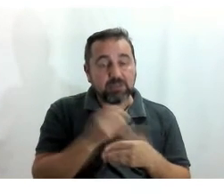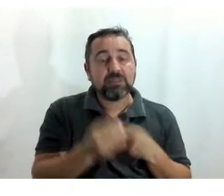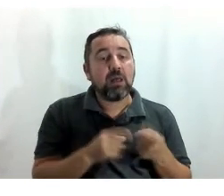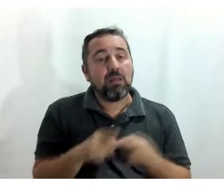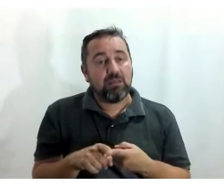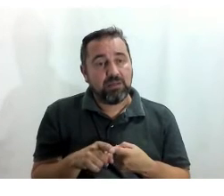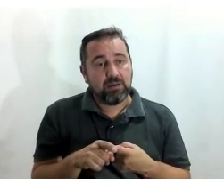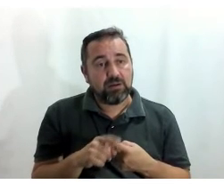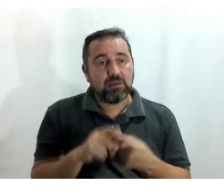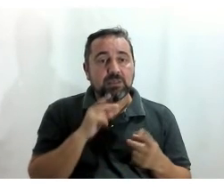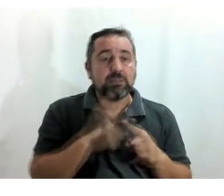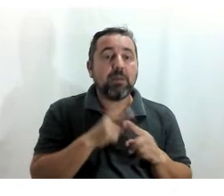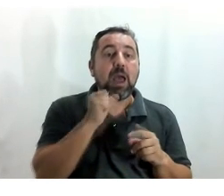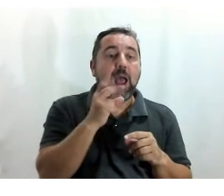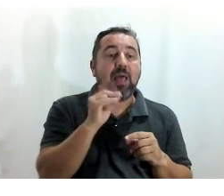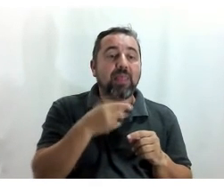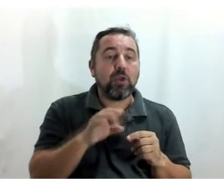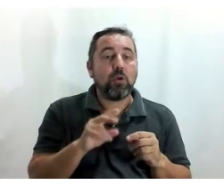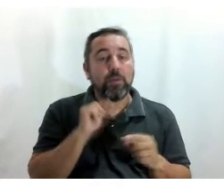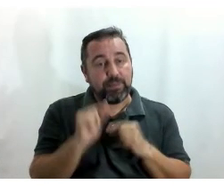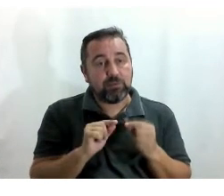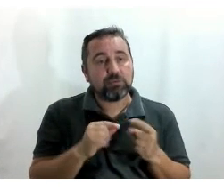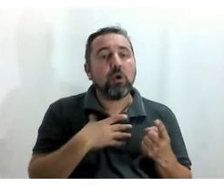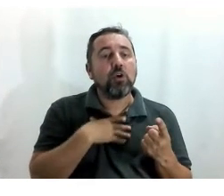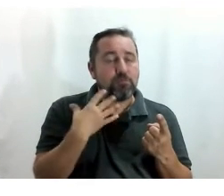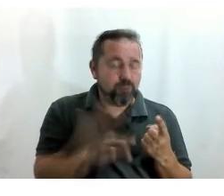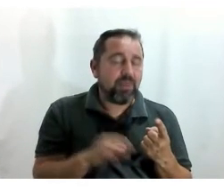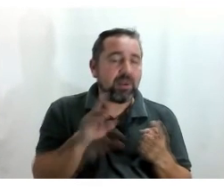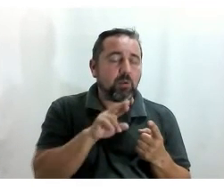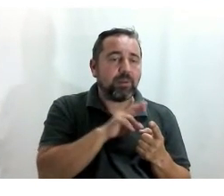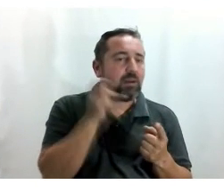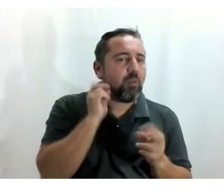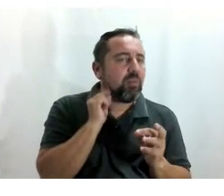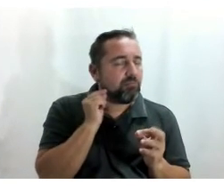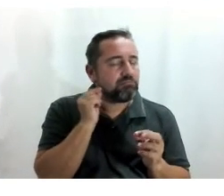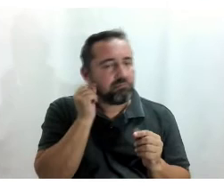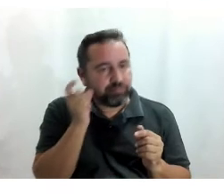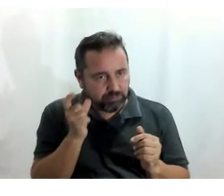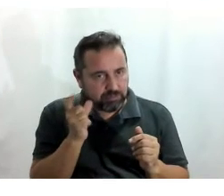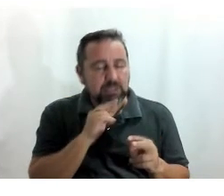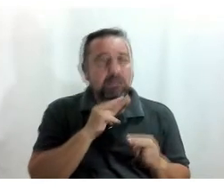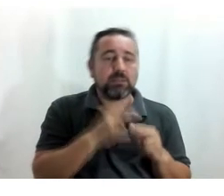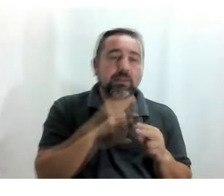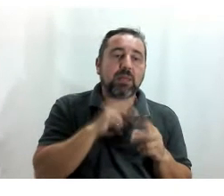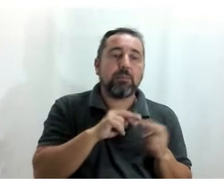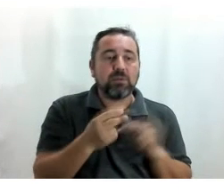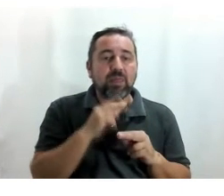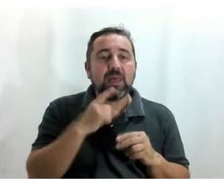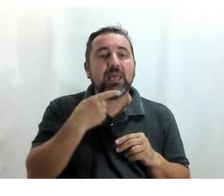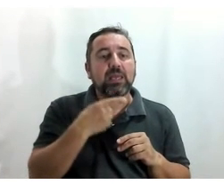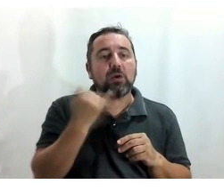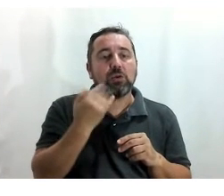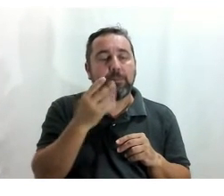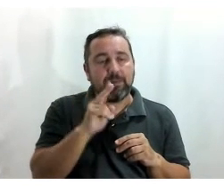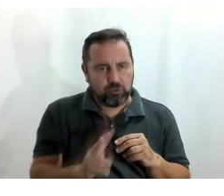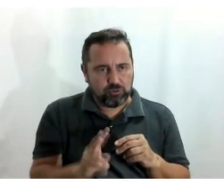mediante adenovirus, se consigue recuperar la audición en ratones que portaban una mutación en el gen GJB2 que